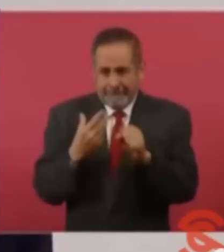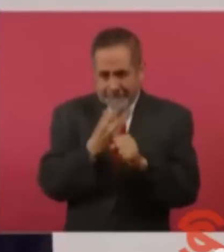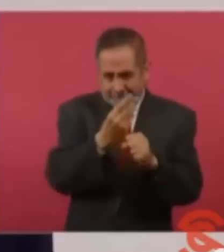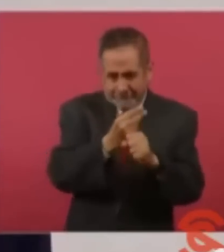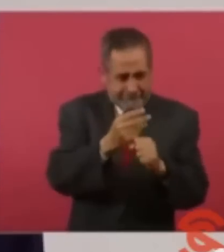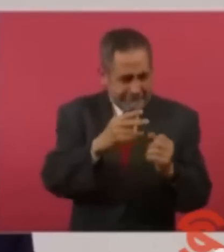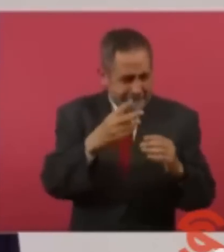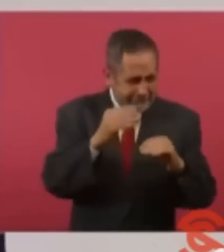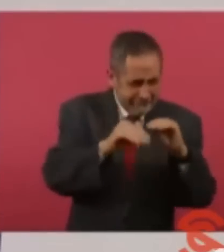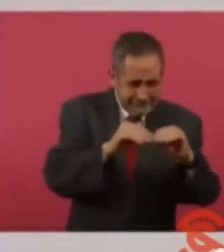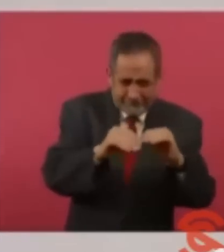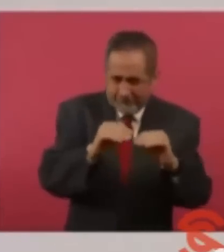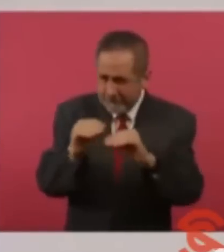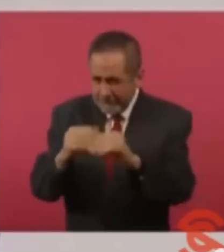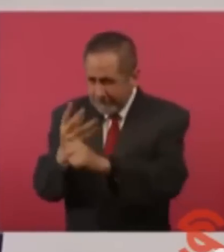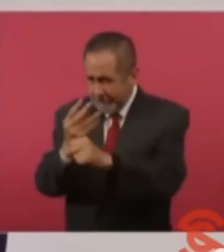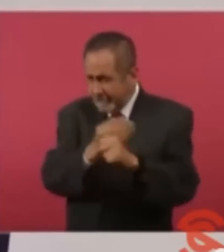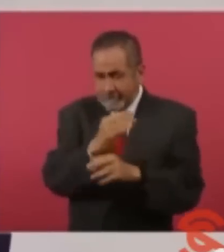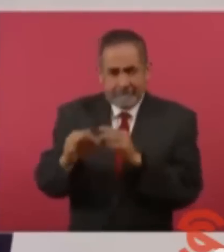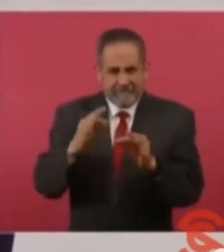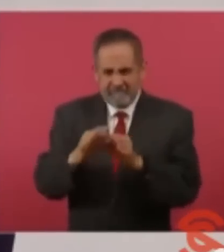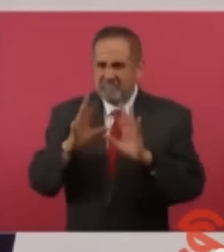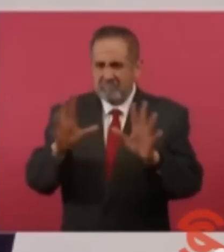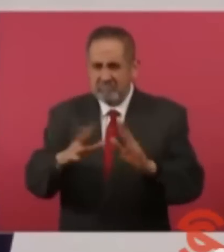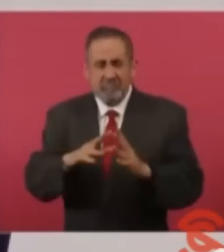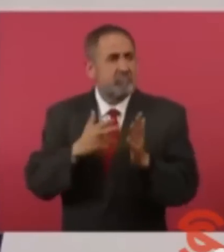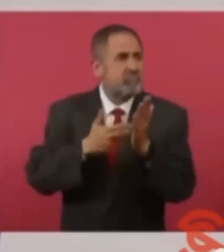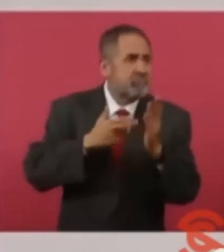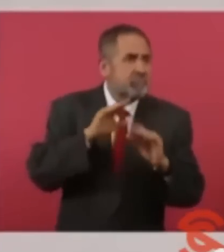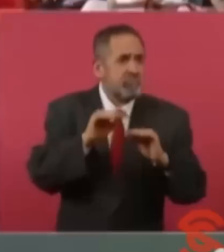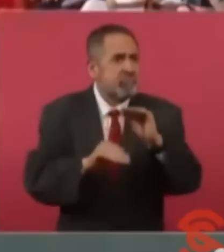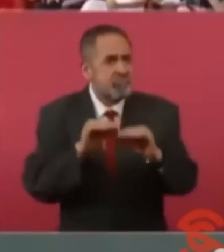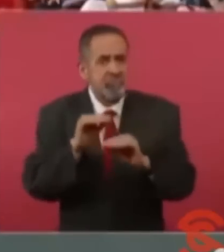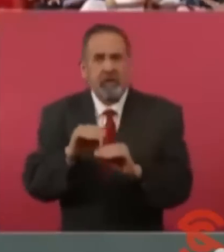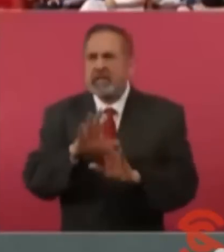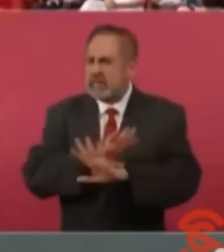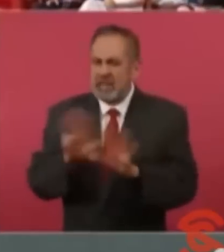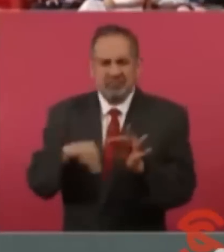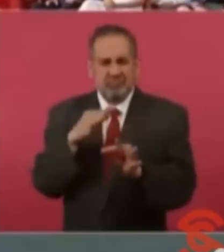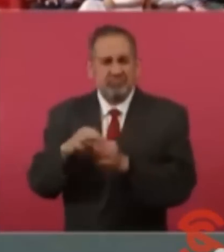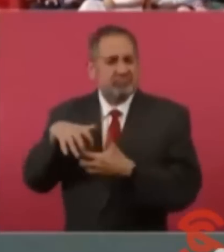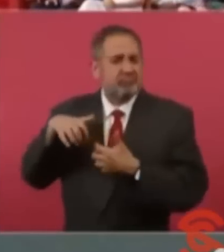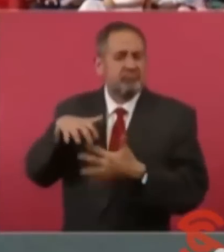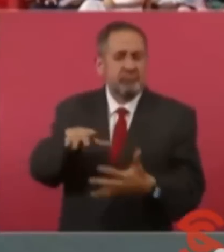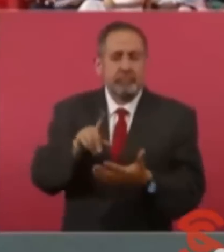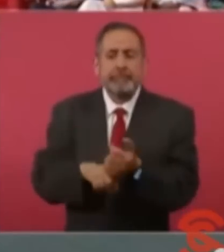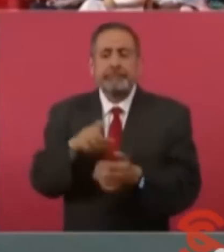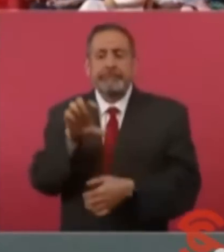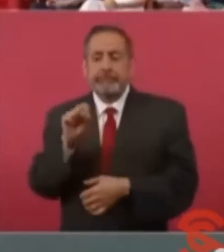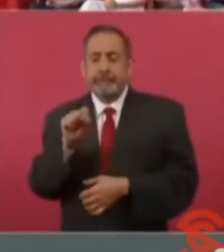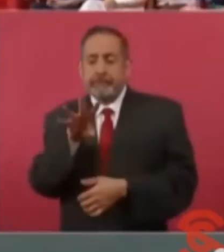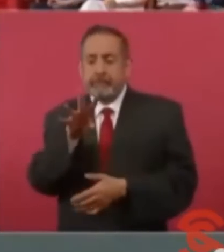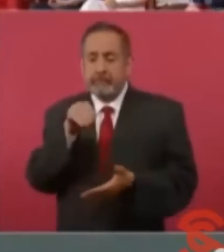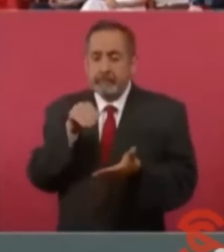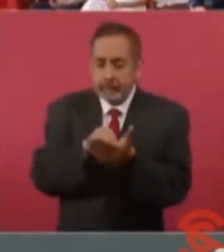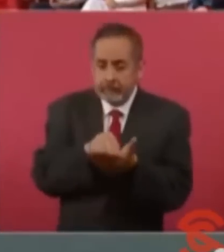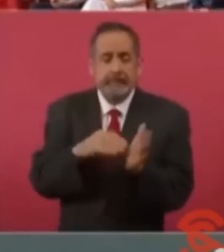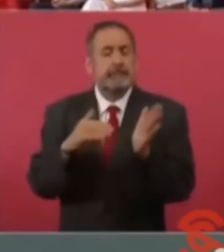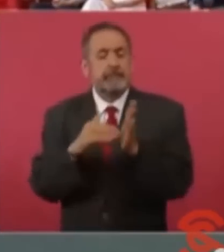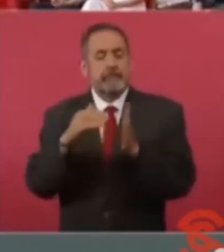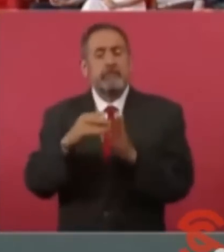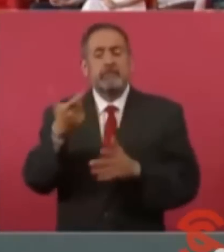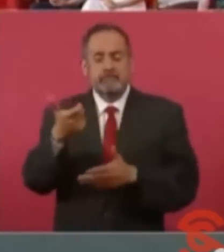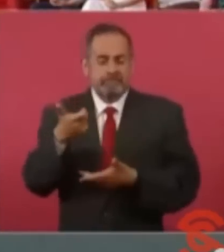reparadas y han recibido mantenimiento con una inversión de 69,000 millones de